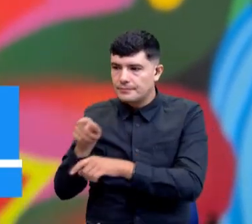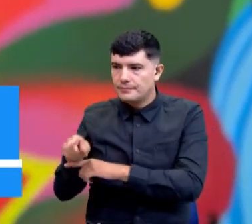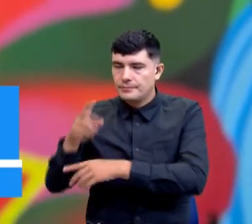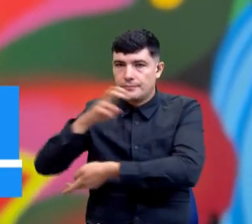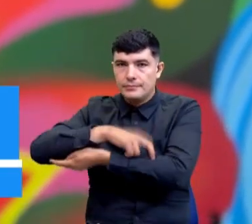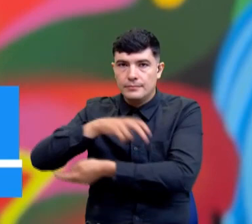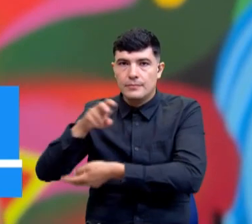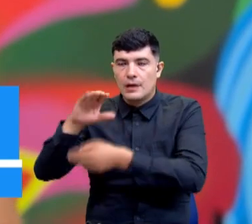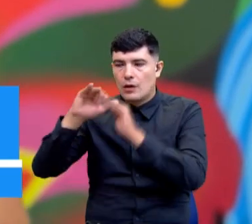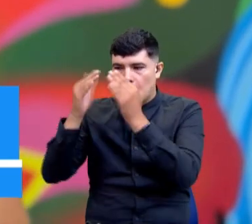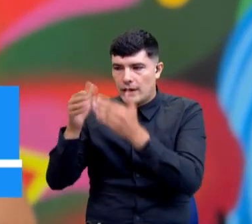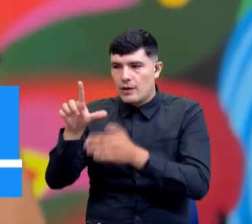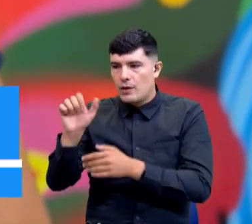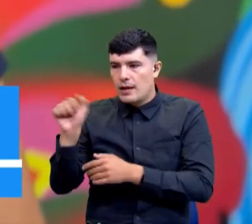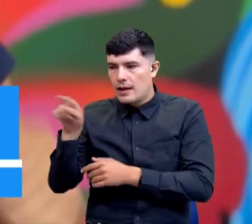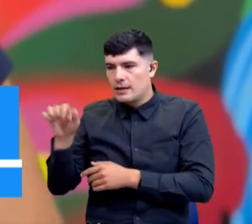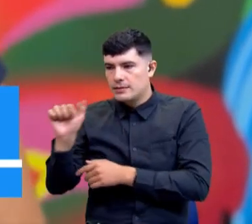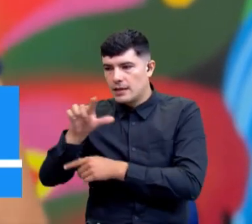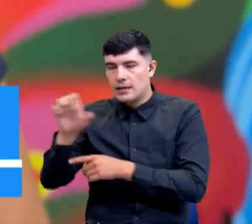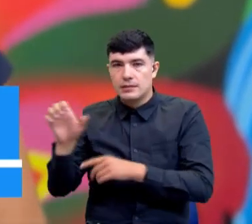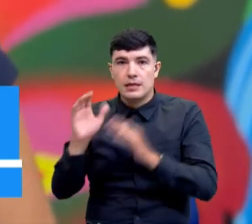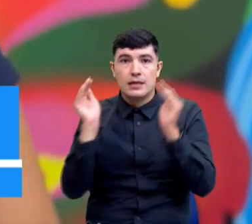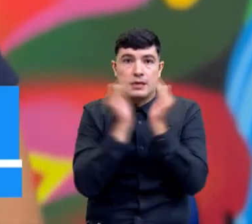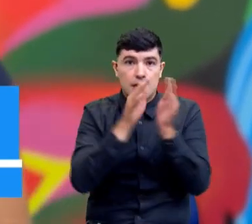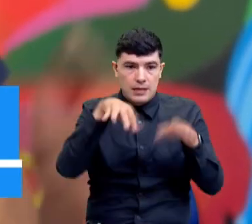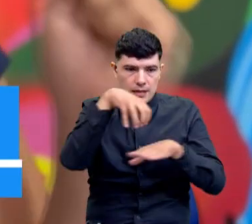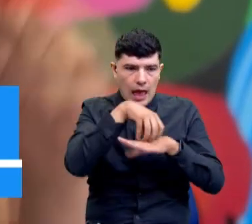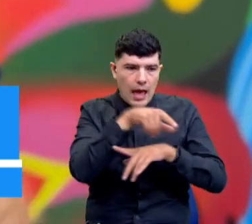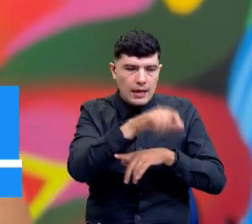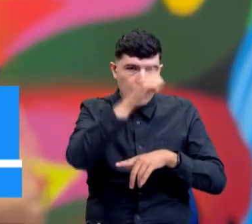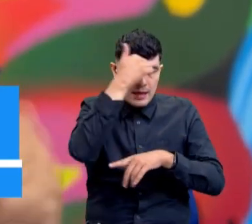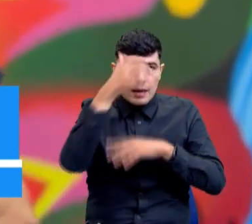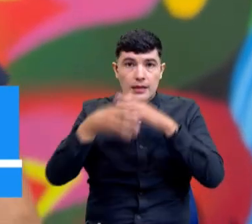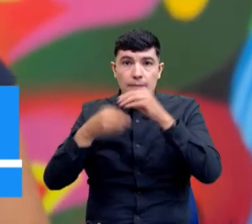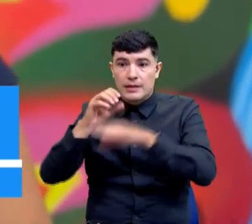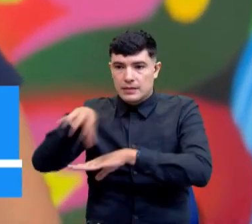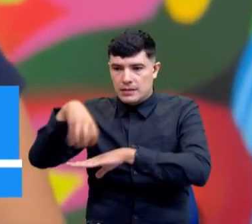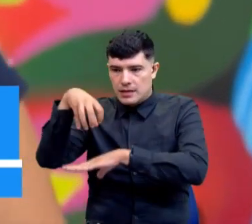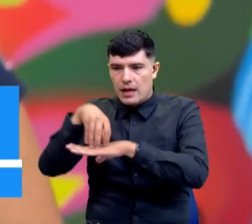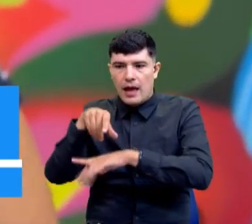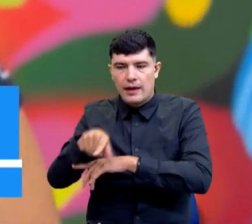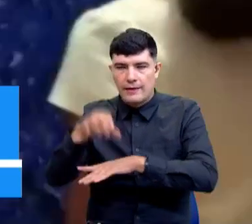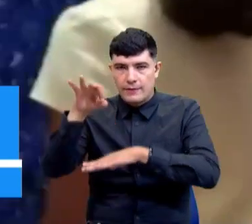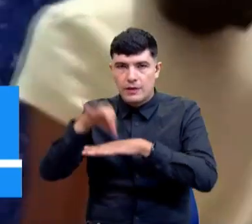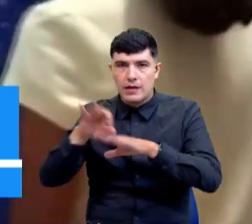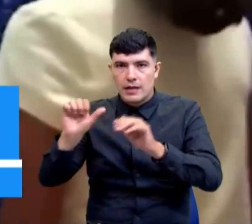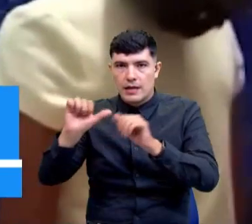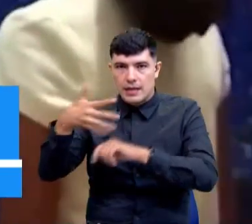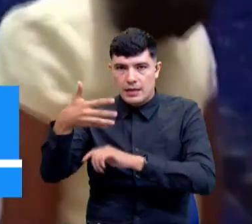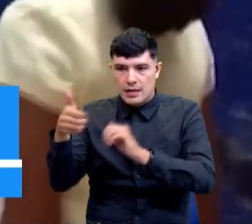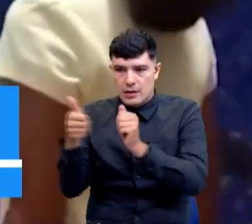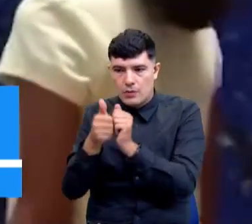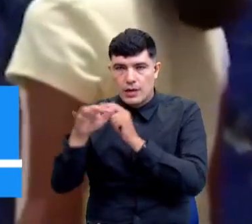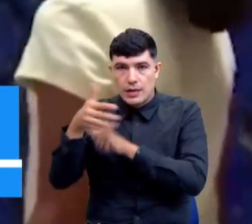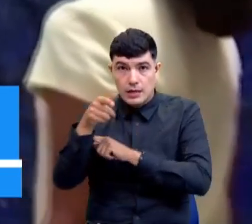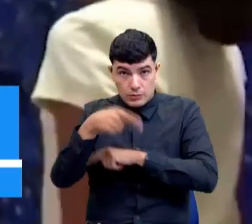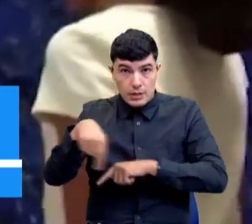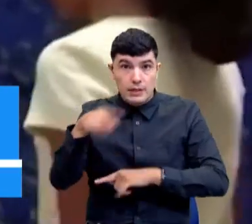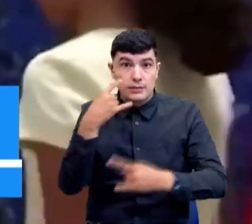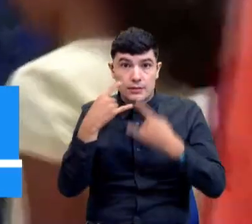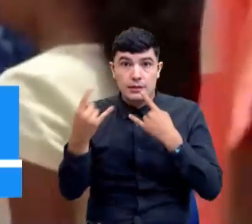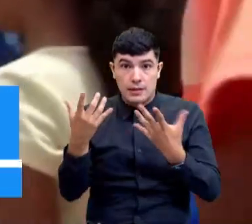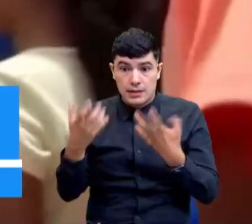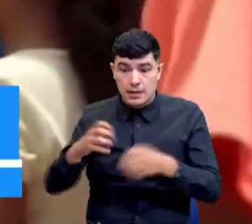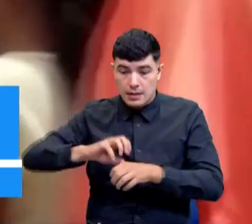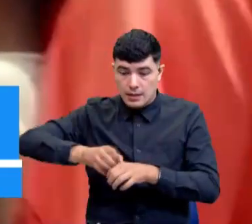La Salle en la sede principal del icbf y también en nuestra sede de fundación quinta con quinta quienes estén interesados en